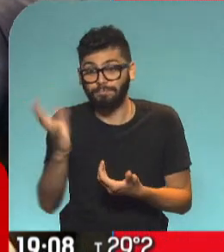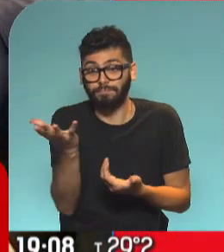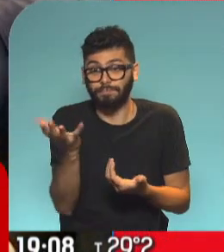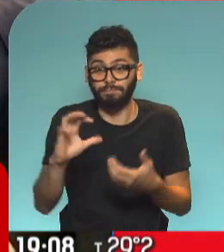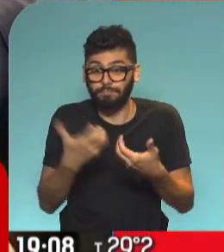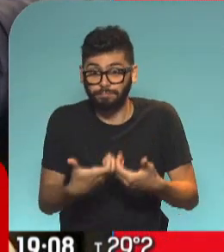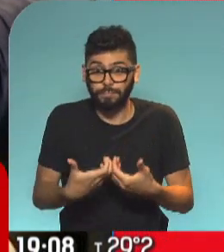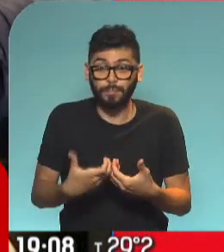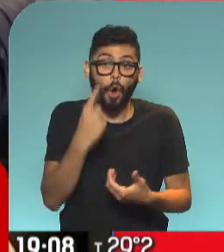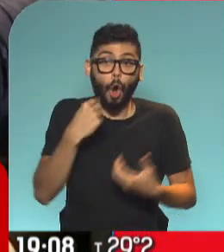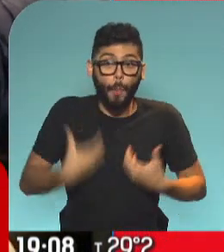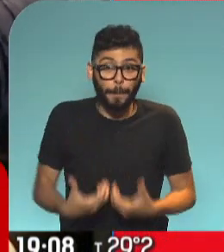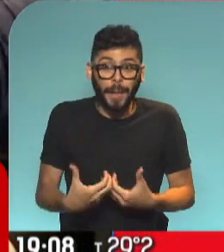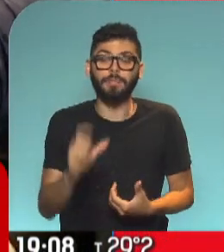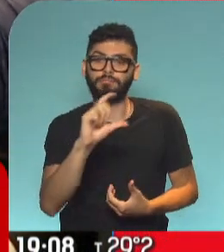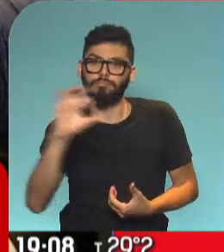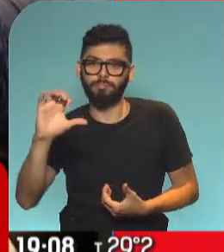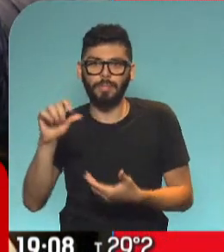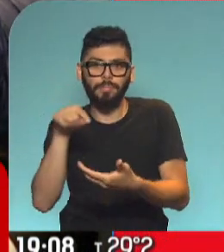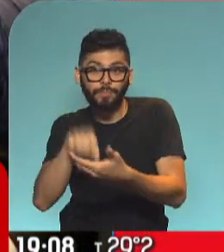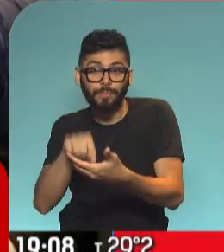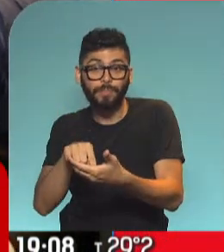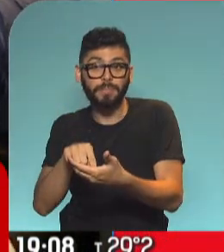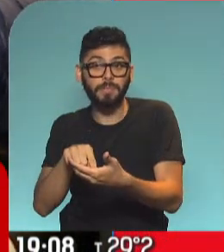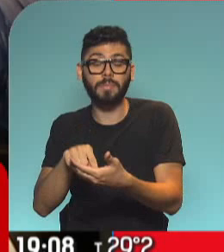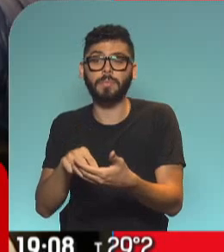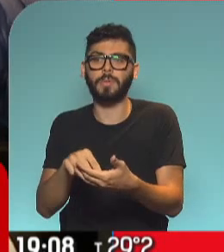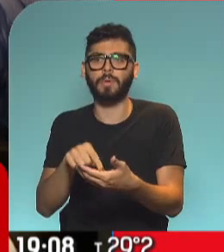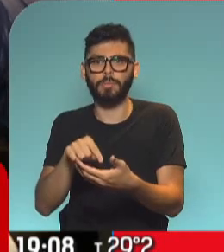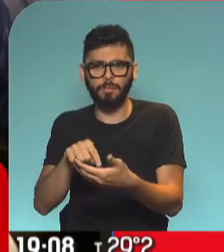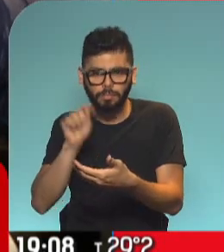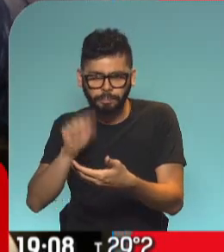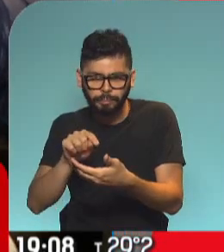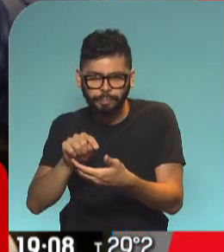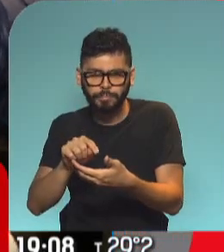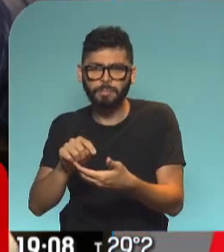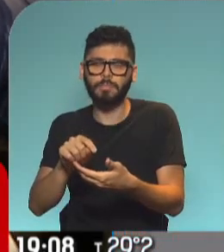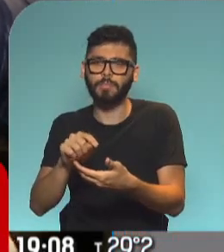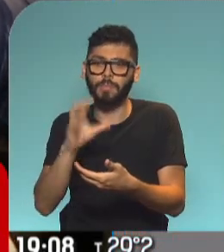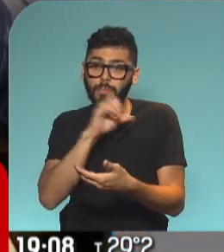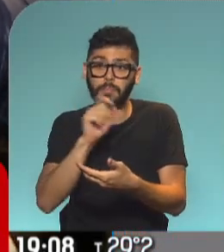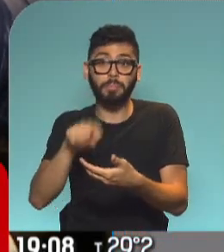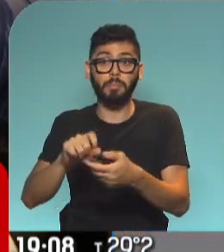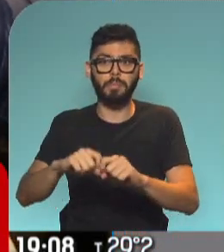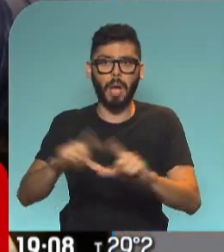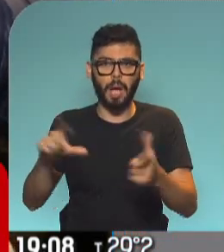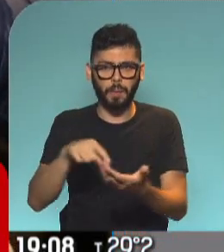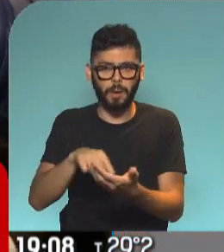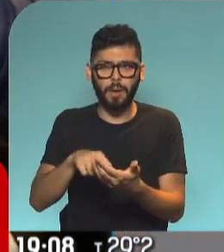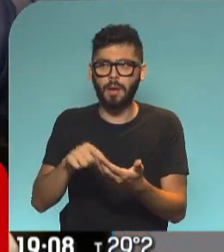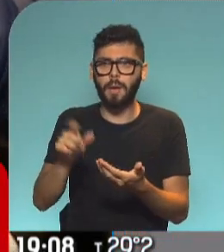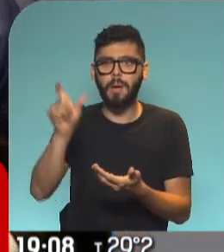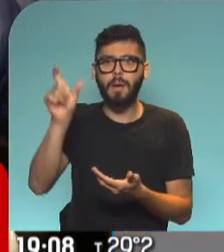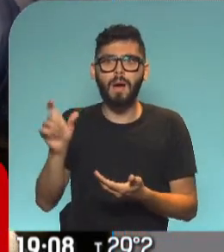accedieron a lo que había dentro del teléfono y se encontraron allí con un paciente diego armando maradona